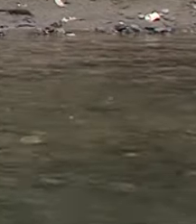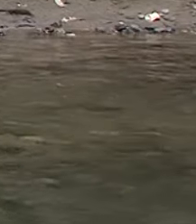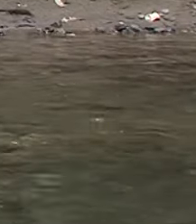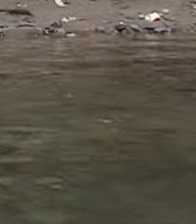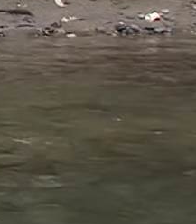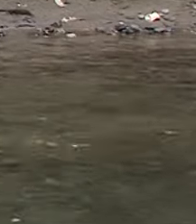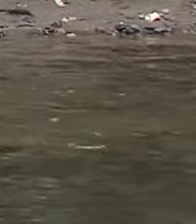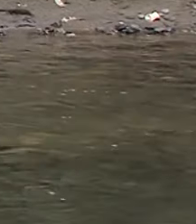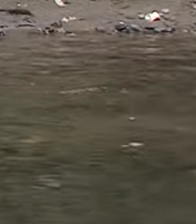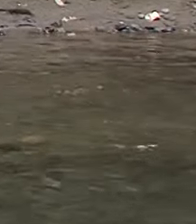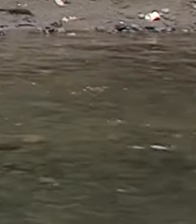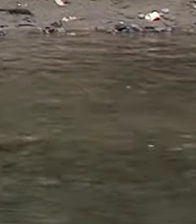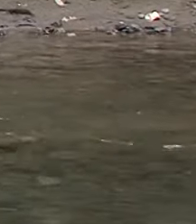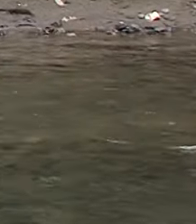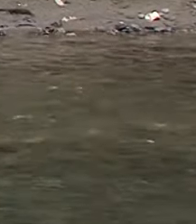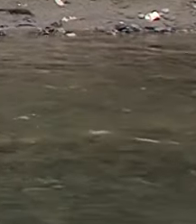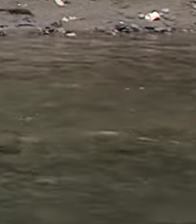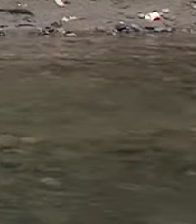0.22.